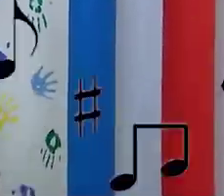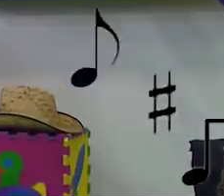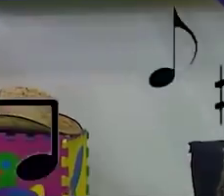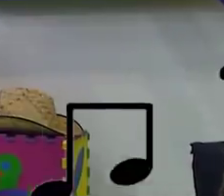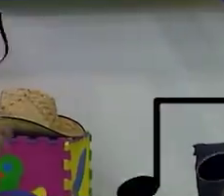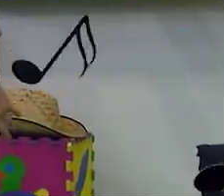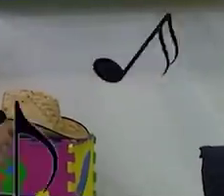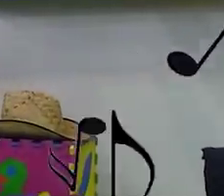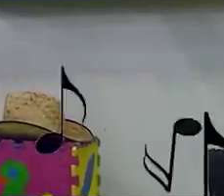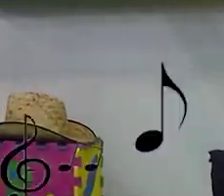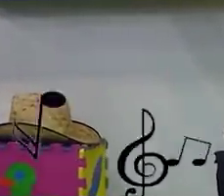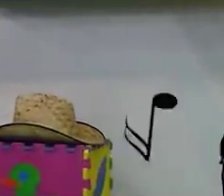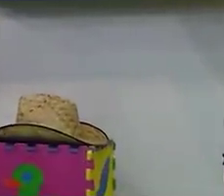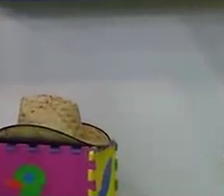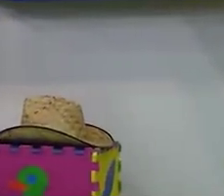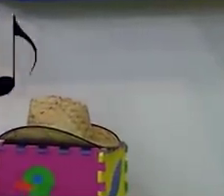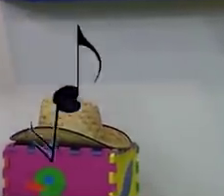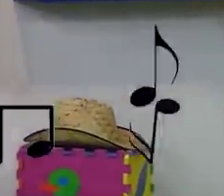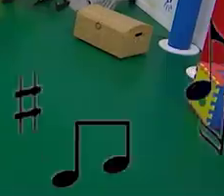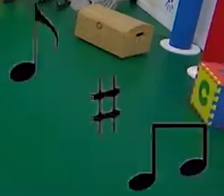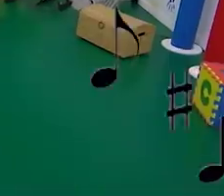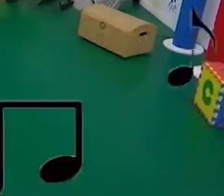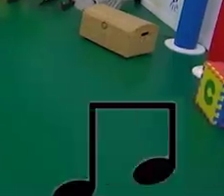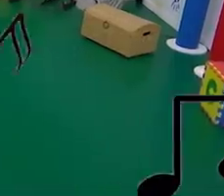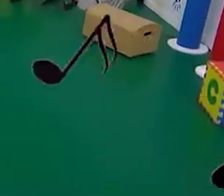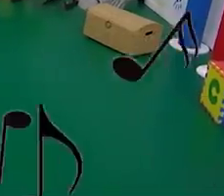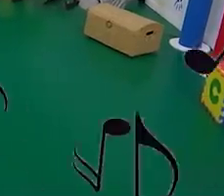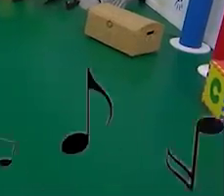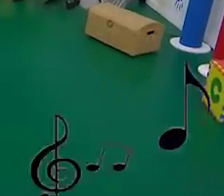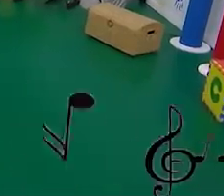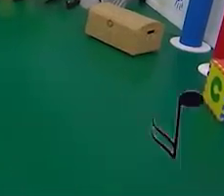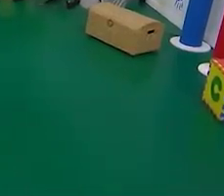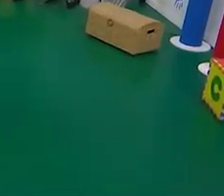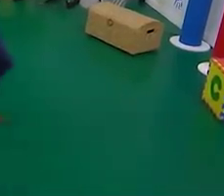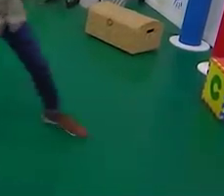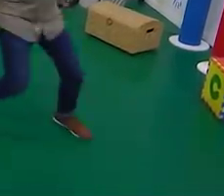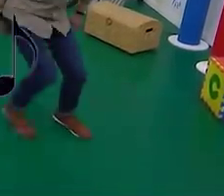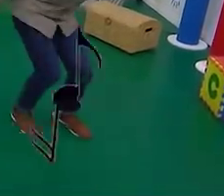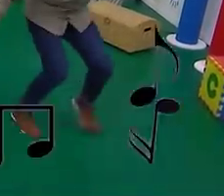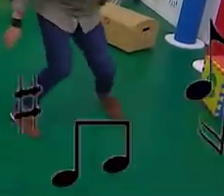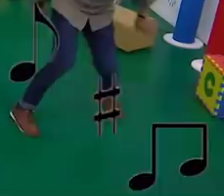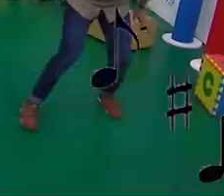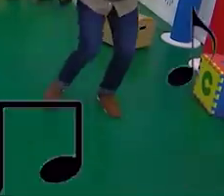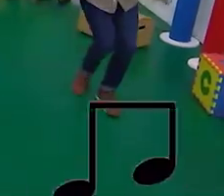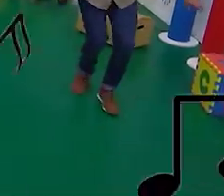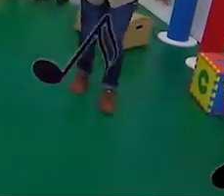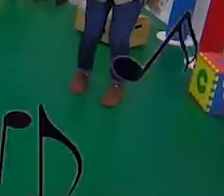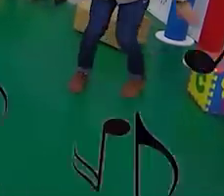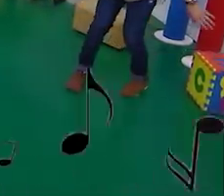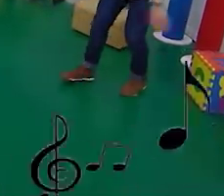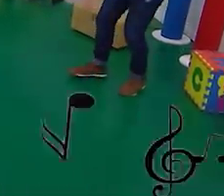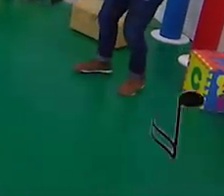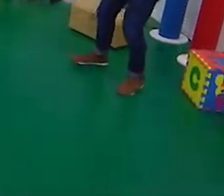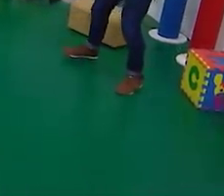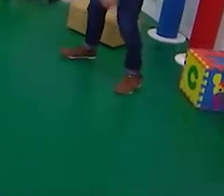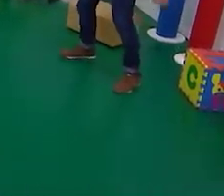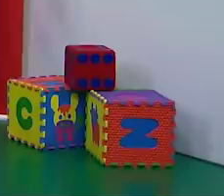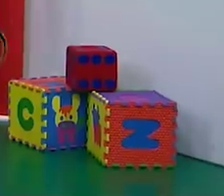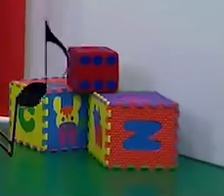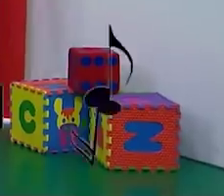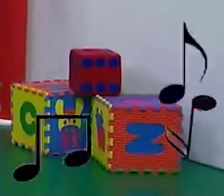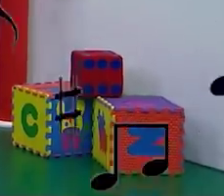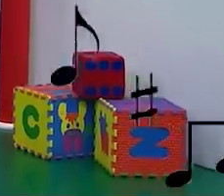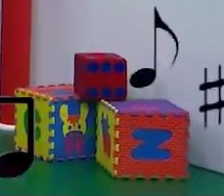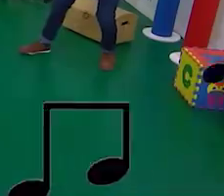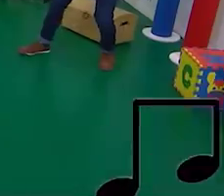20 ratones. ¡Cambiamos de lugar! ¡Uno sin colita! Y otros muy colones. Oh, yes. Unos sin orejas